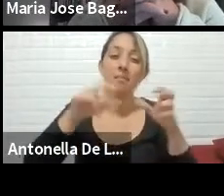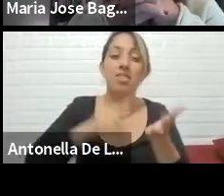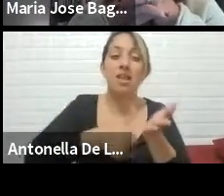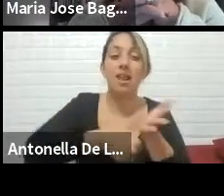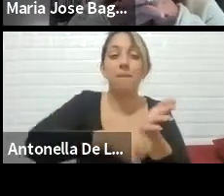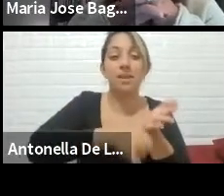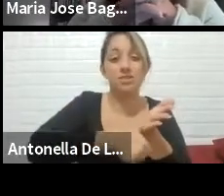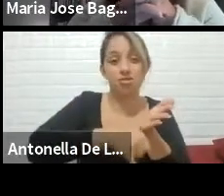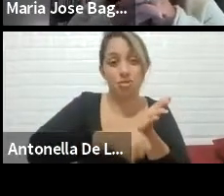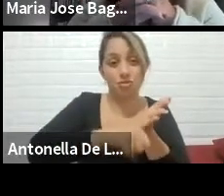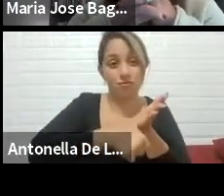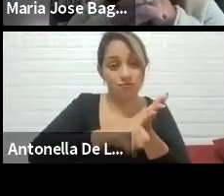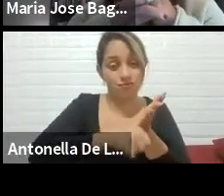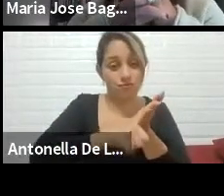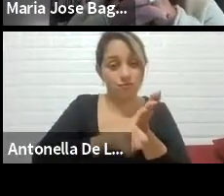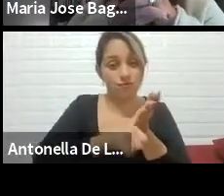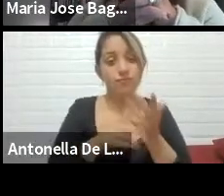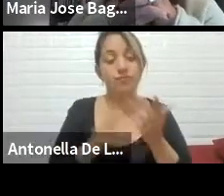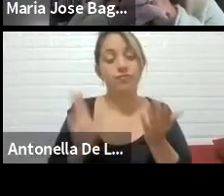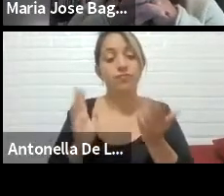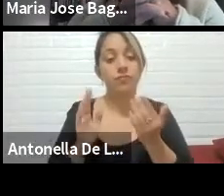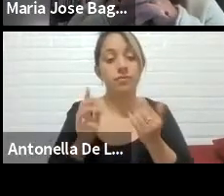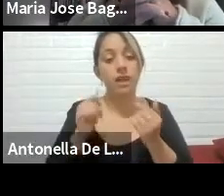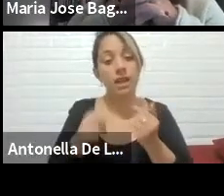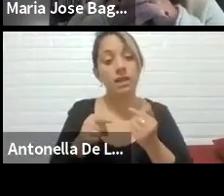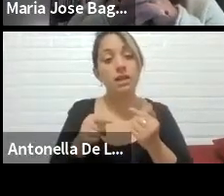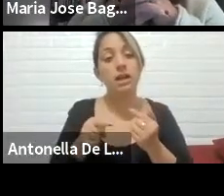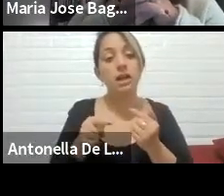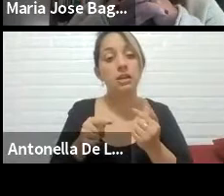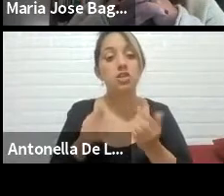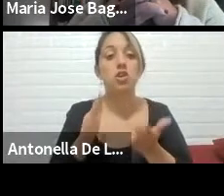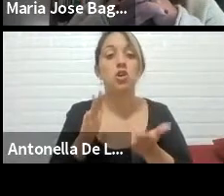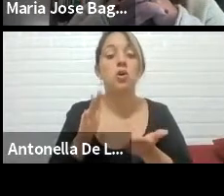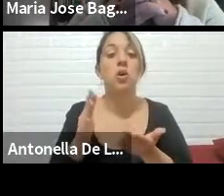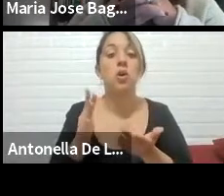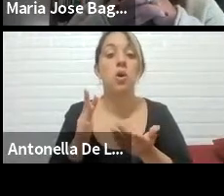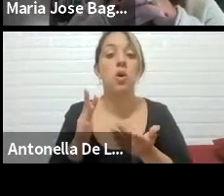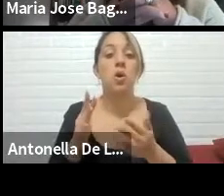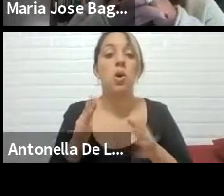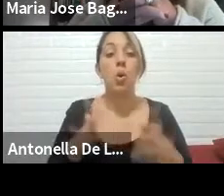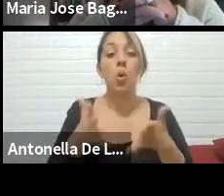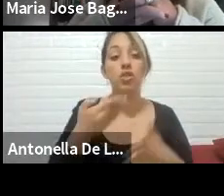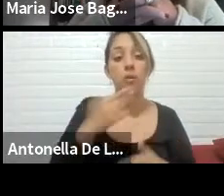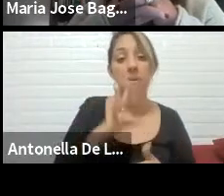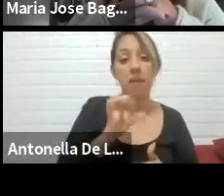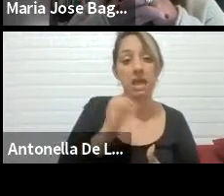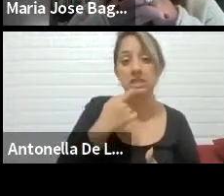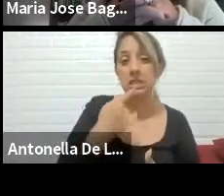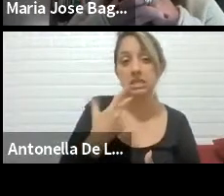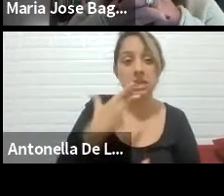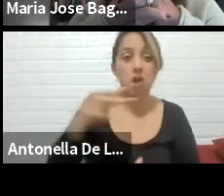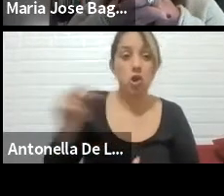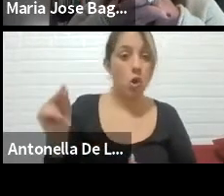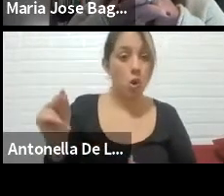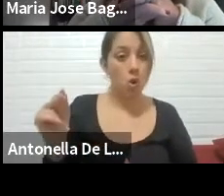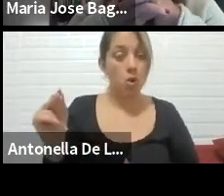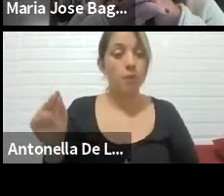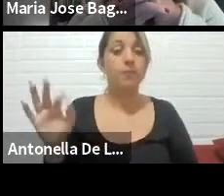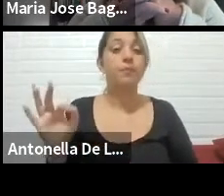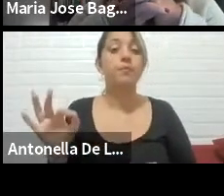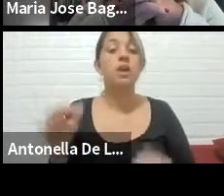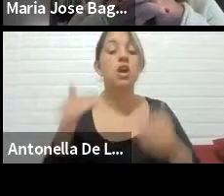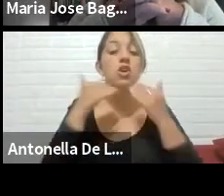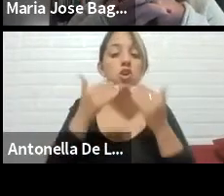Eso en el caso del rechazo o no a la prestación. Ahora, yo no sé si se estaba refiriendo específicamente